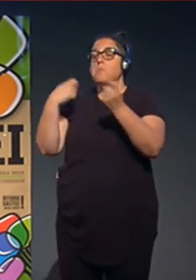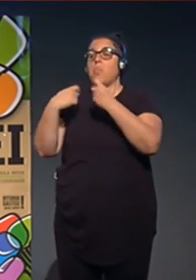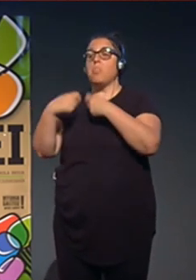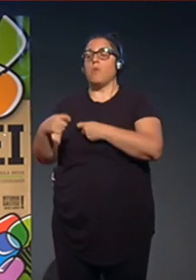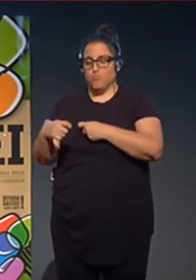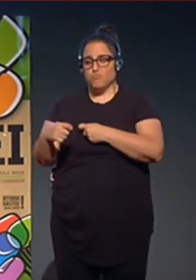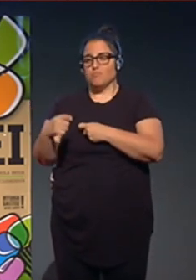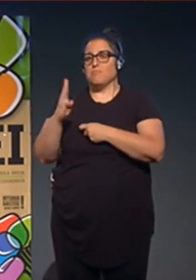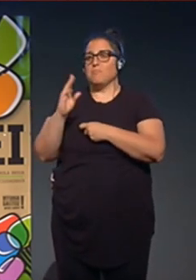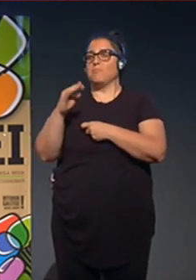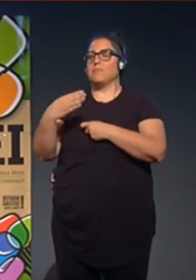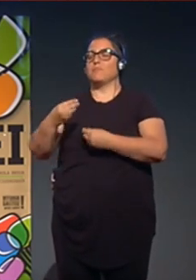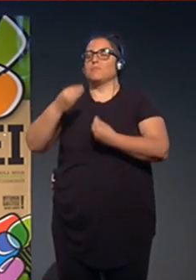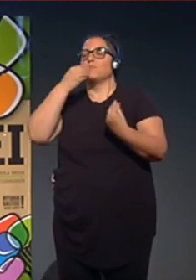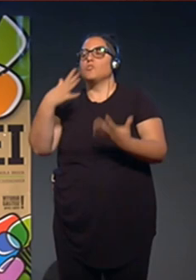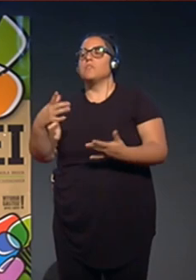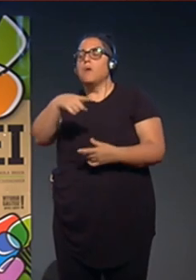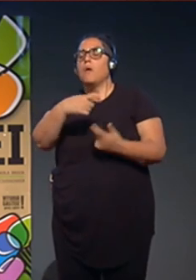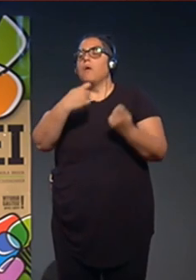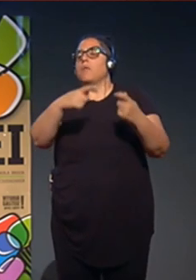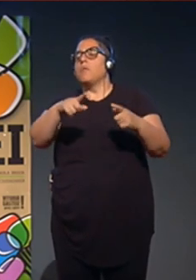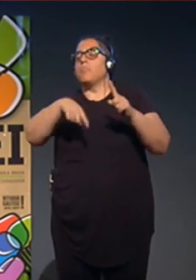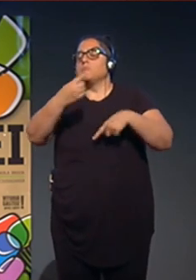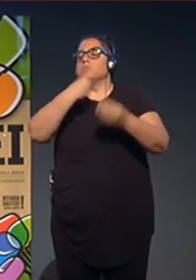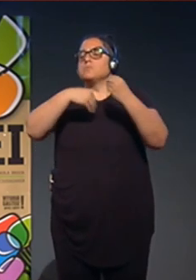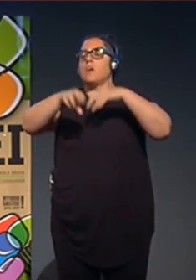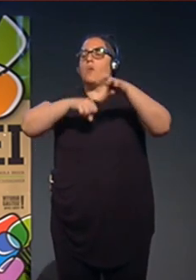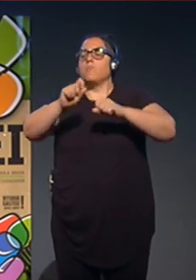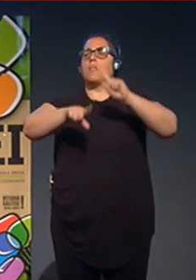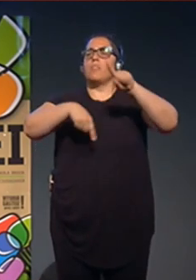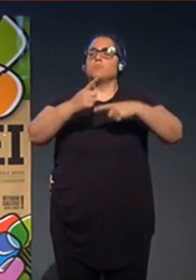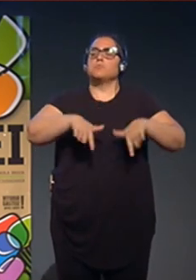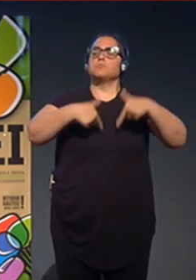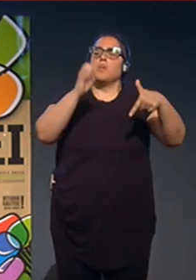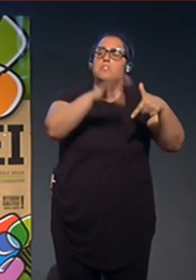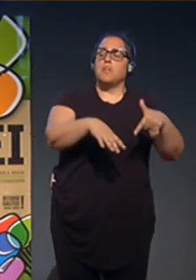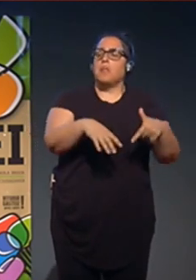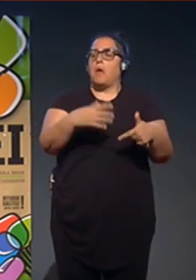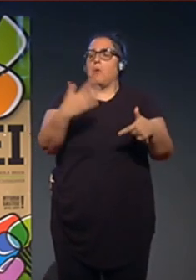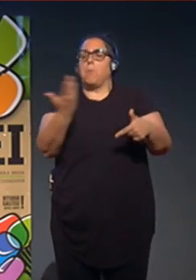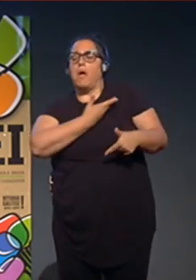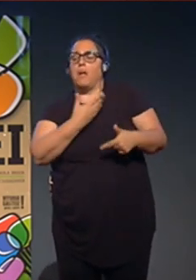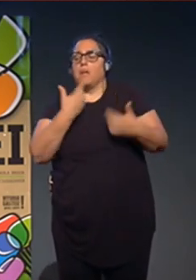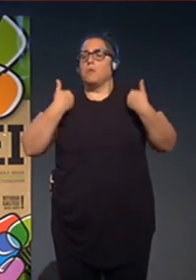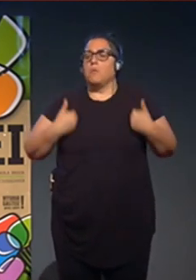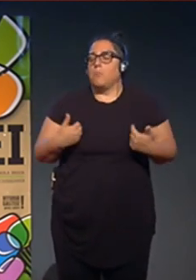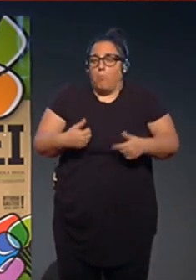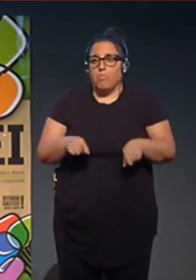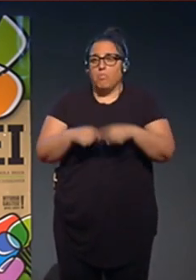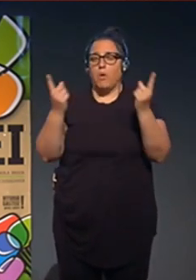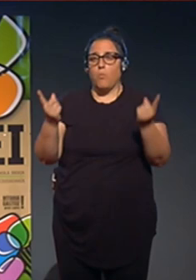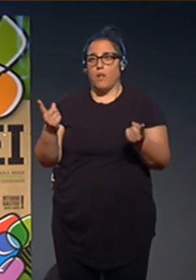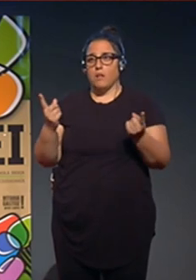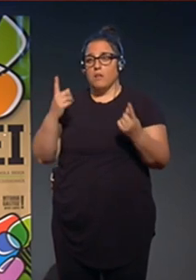tiras o te hace daño o no te hace daño eso no es el problema creo que los poderes del Estado los poderes públicos en general